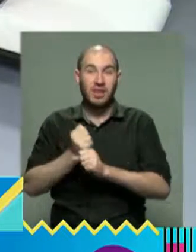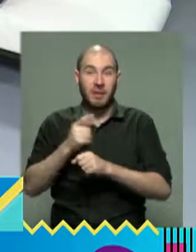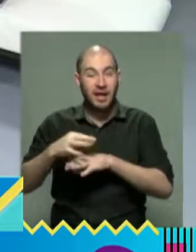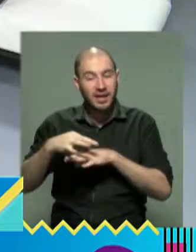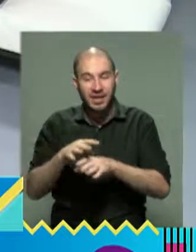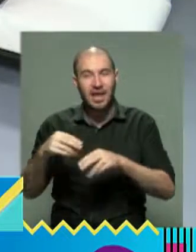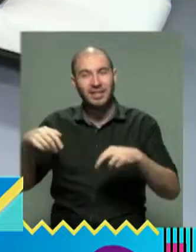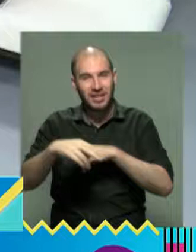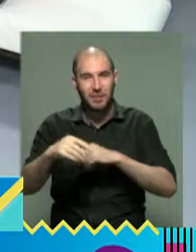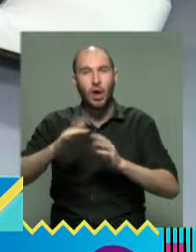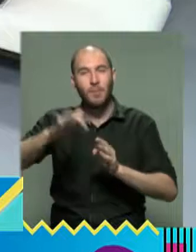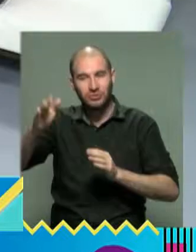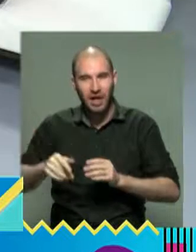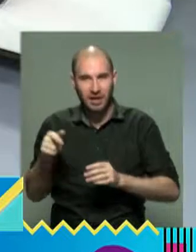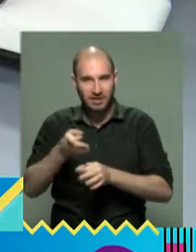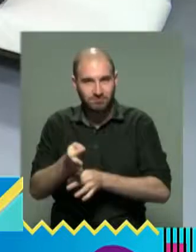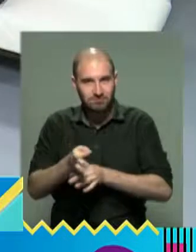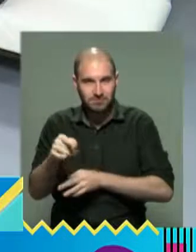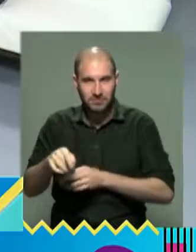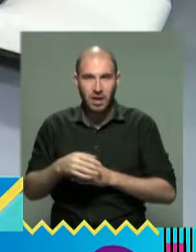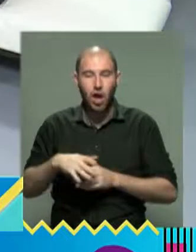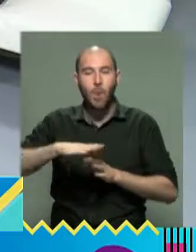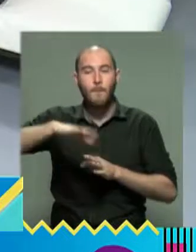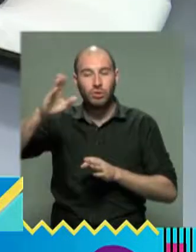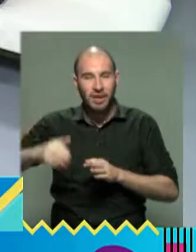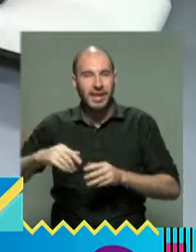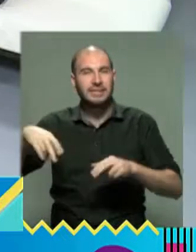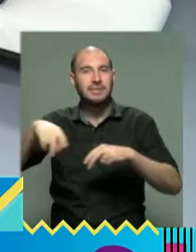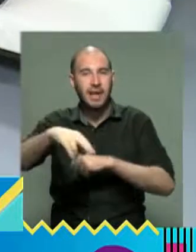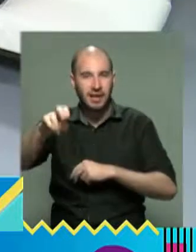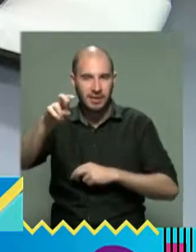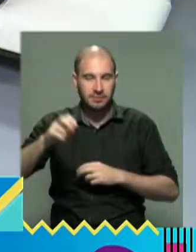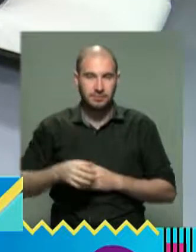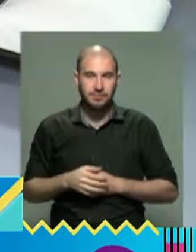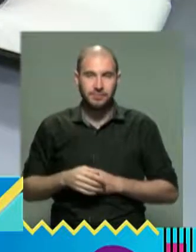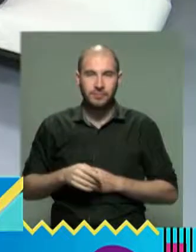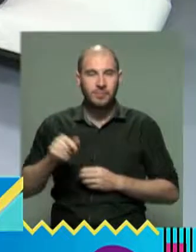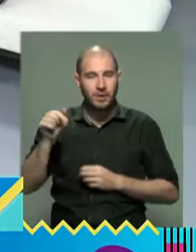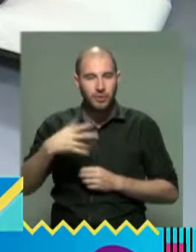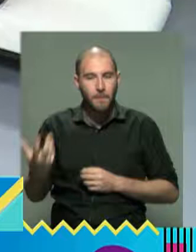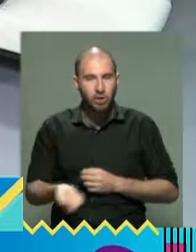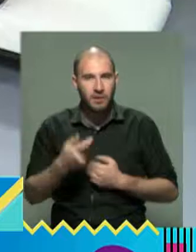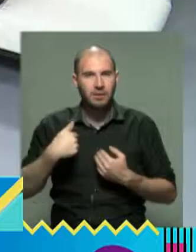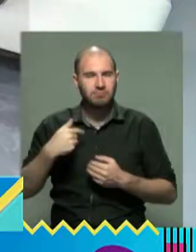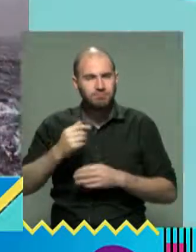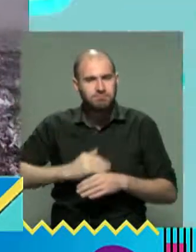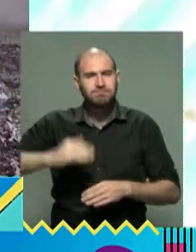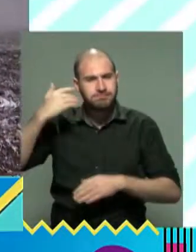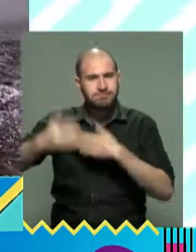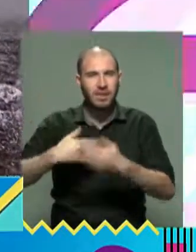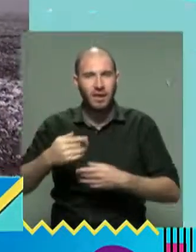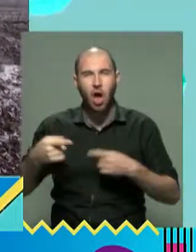guías de trekking y guía de montaña, la montaña y el trekking nos da una posibilidad de crecimiento y de